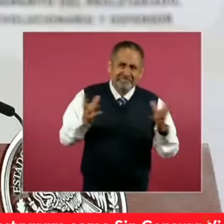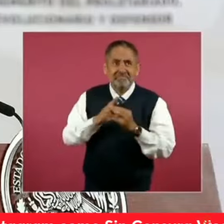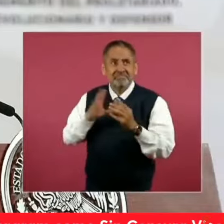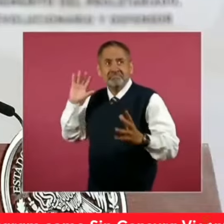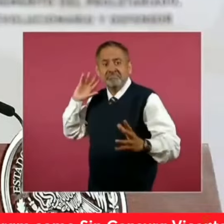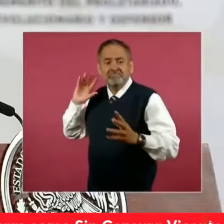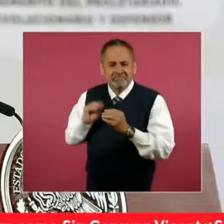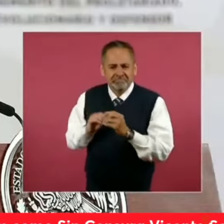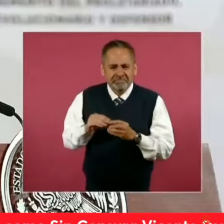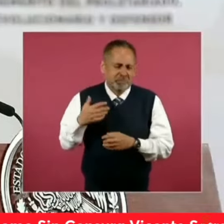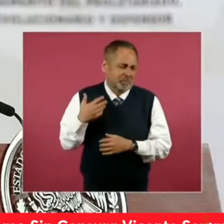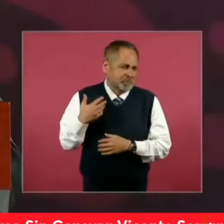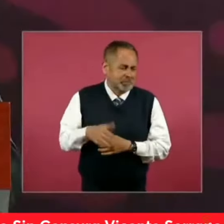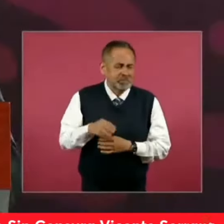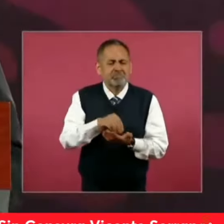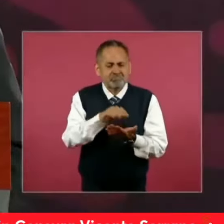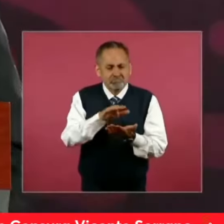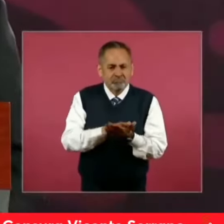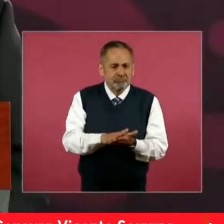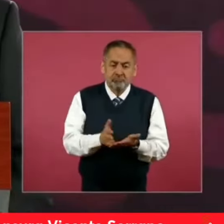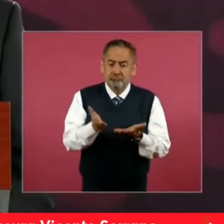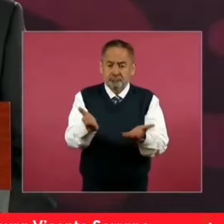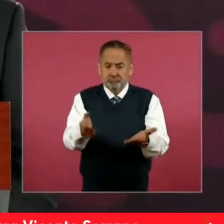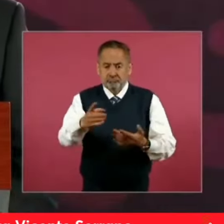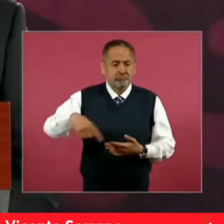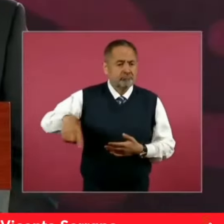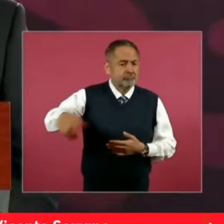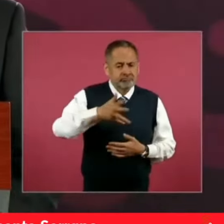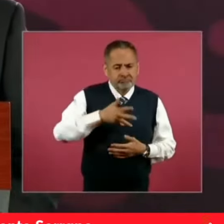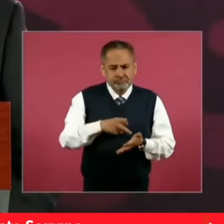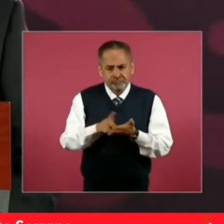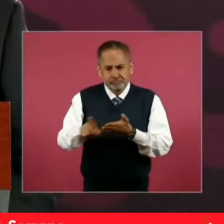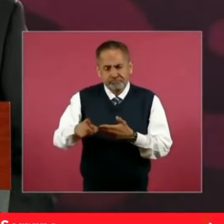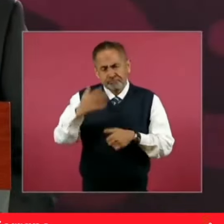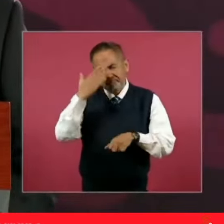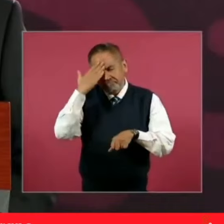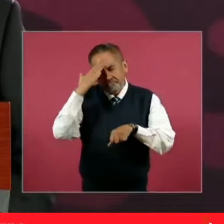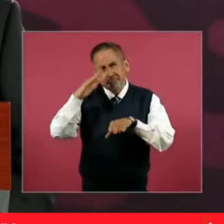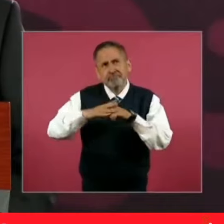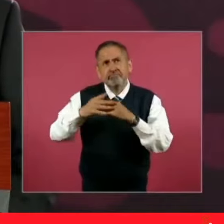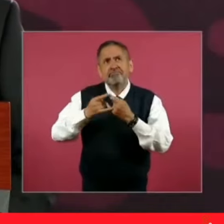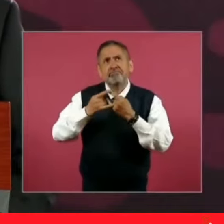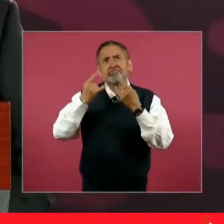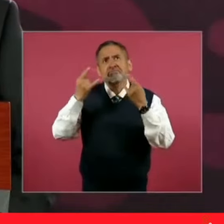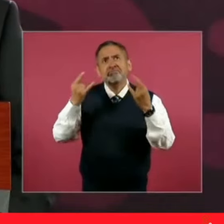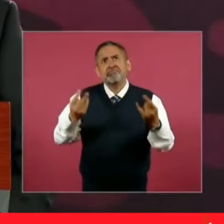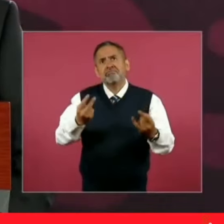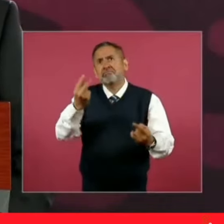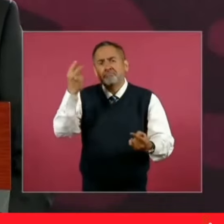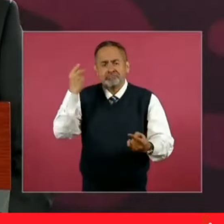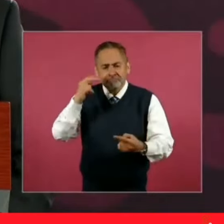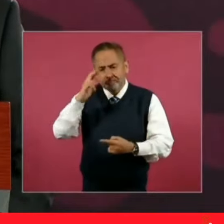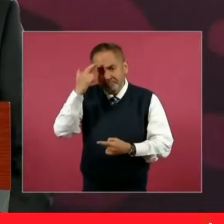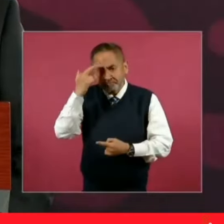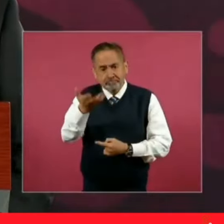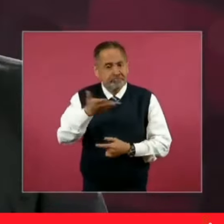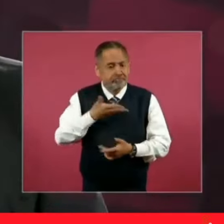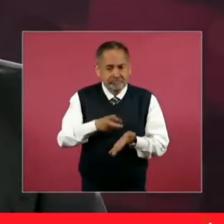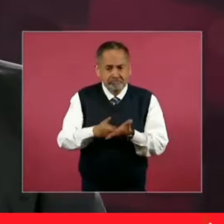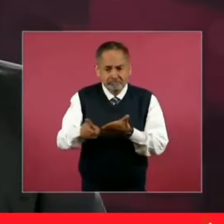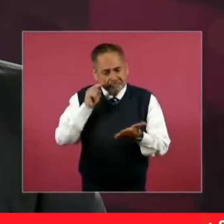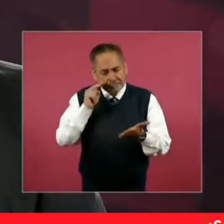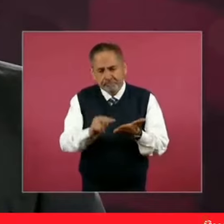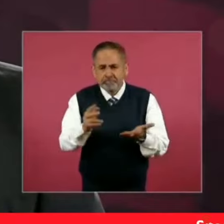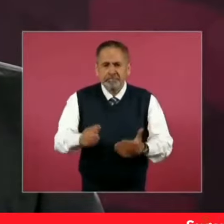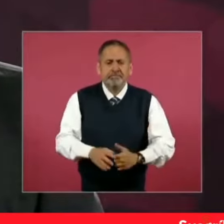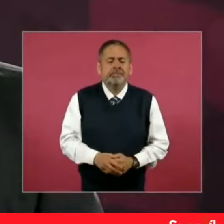hace realidad el derecho a la memoria de todos y todas las mexicanas.